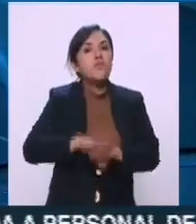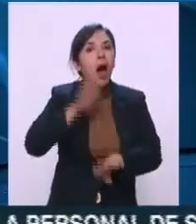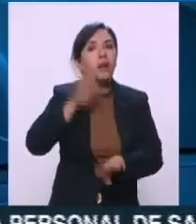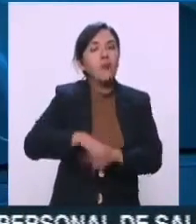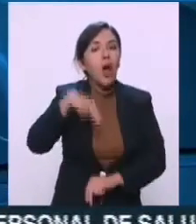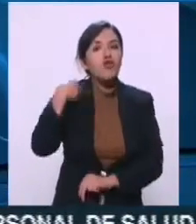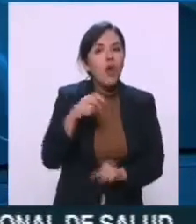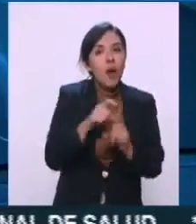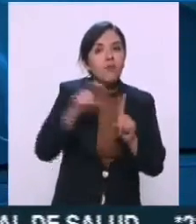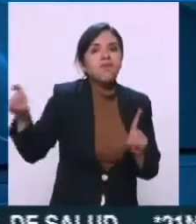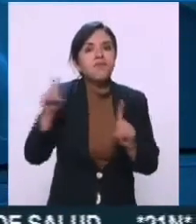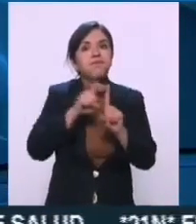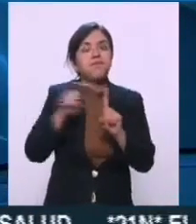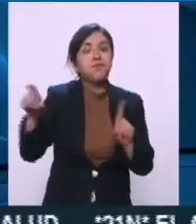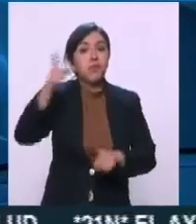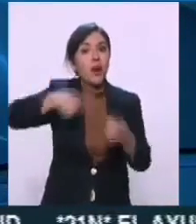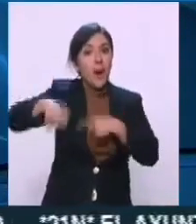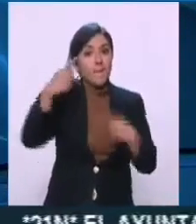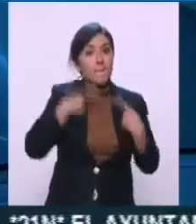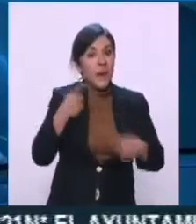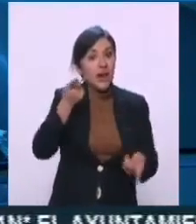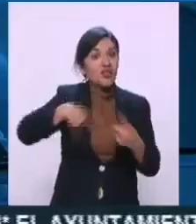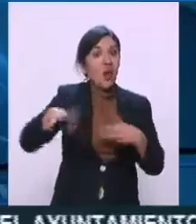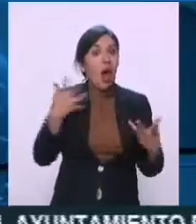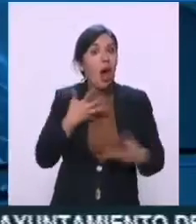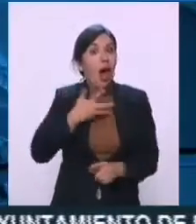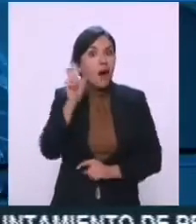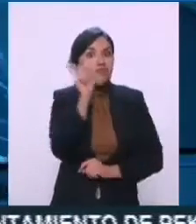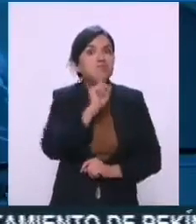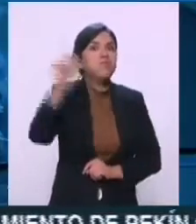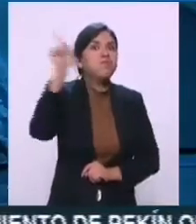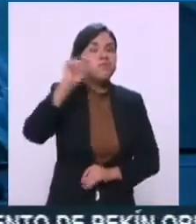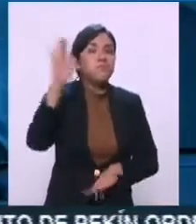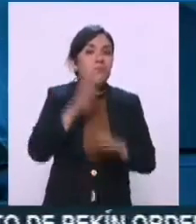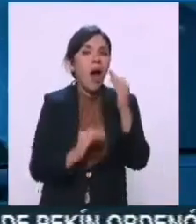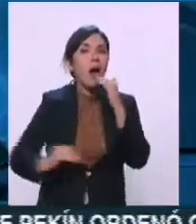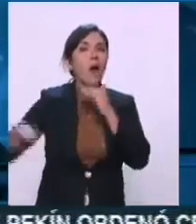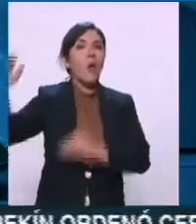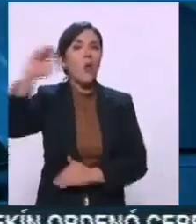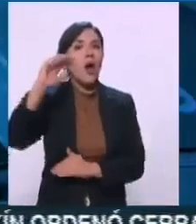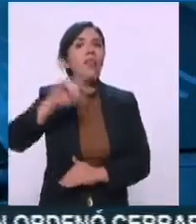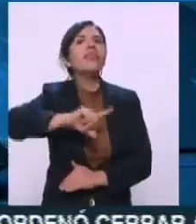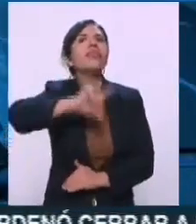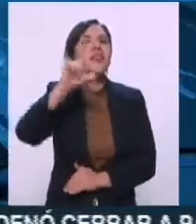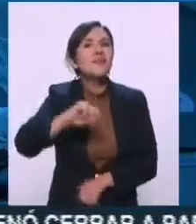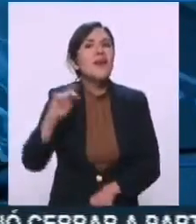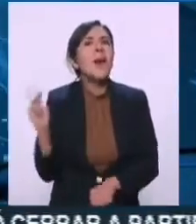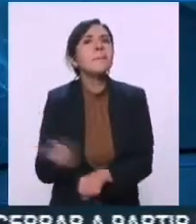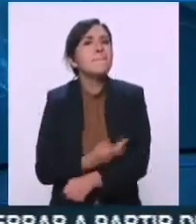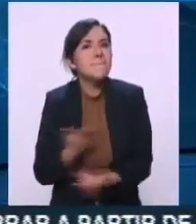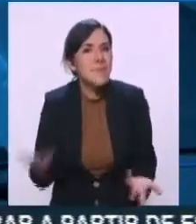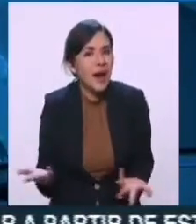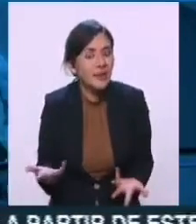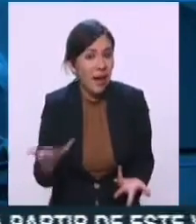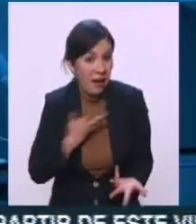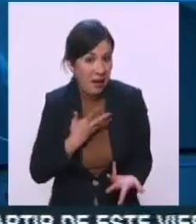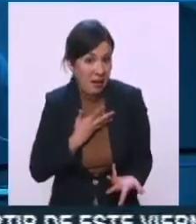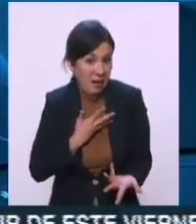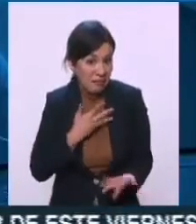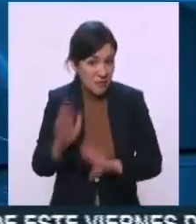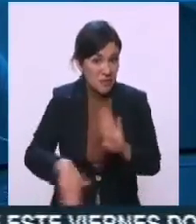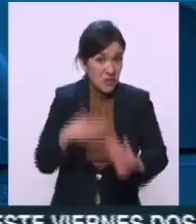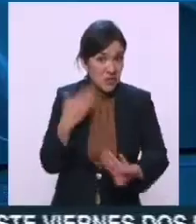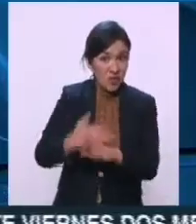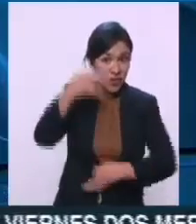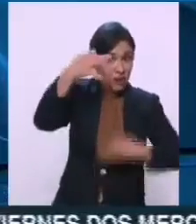más nombres y esos nombres son de personas que estaban muy, pero muy arriba. ¿Qué sigue aquí, Víctor? ¿Irá a presentarse